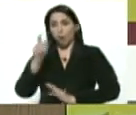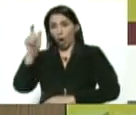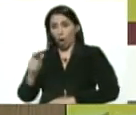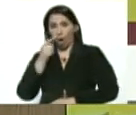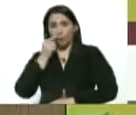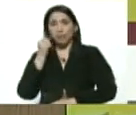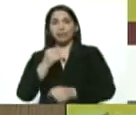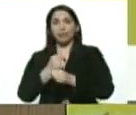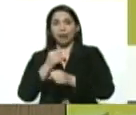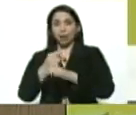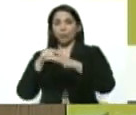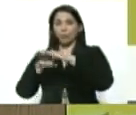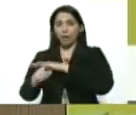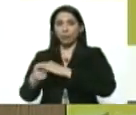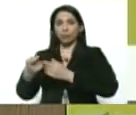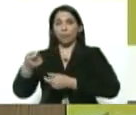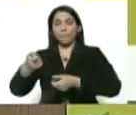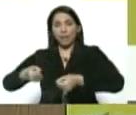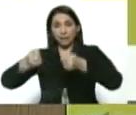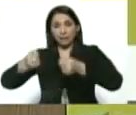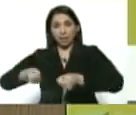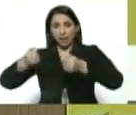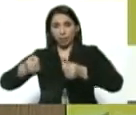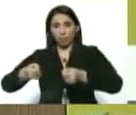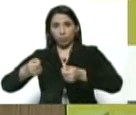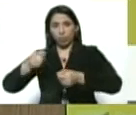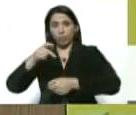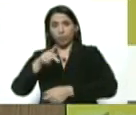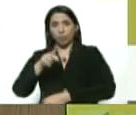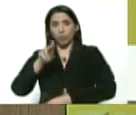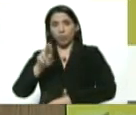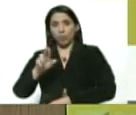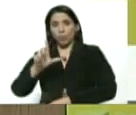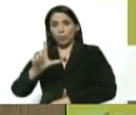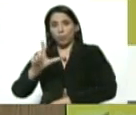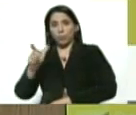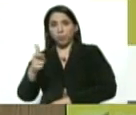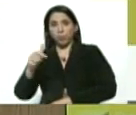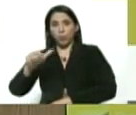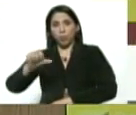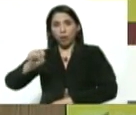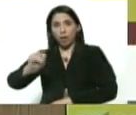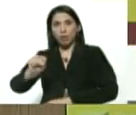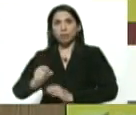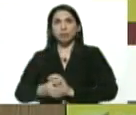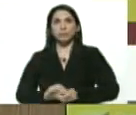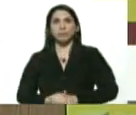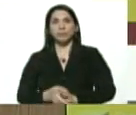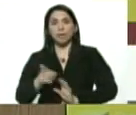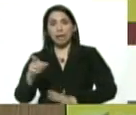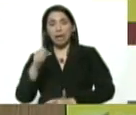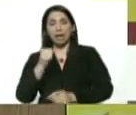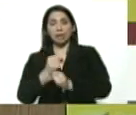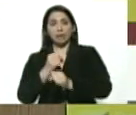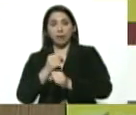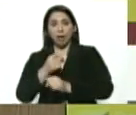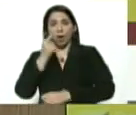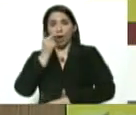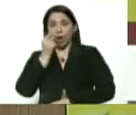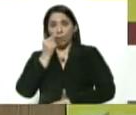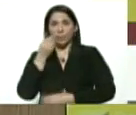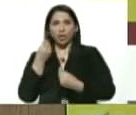trabajador de comercio informal en el mercado de las pulgas allí trabajaba como